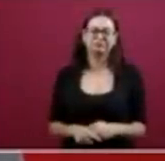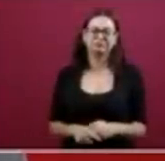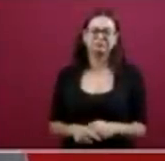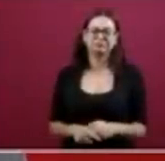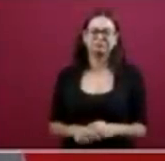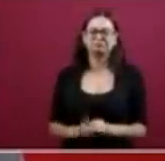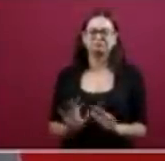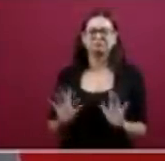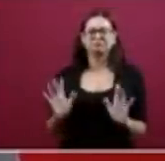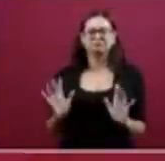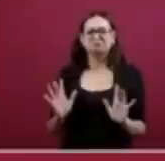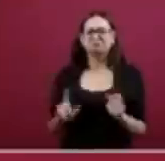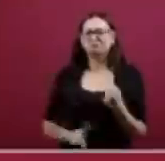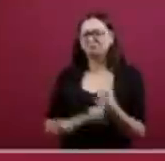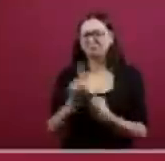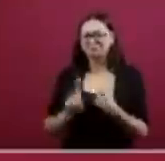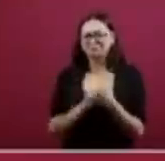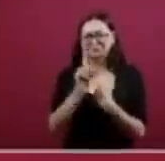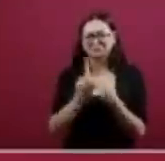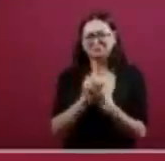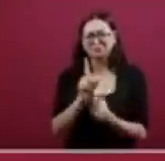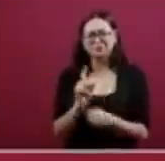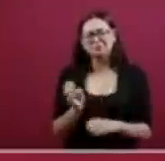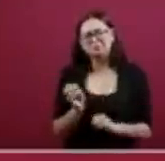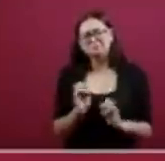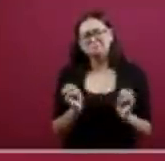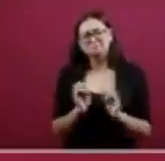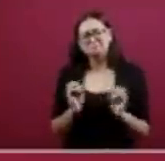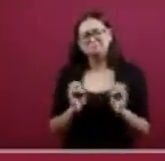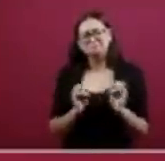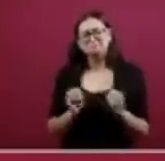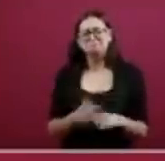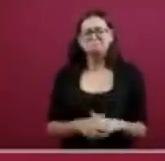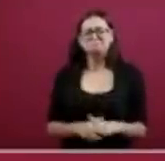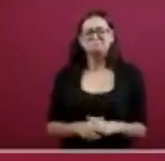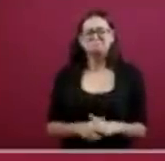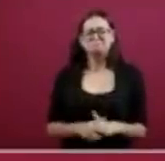sin ningún problema. Además,